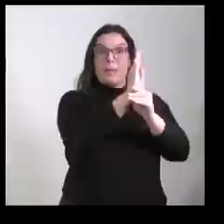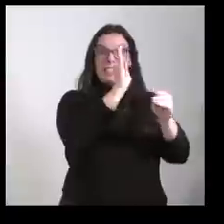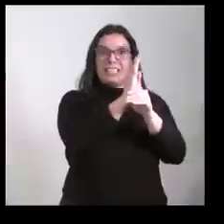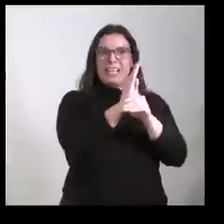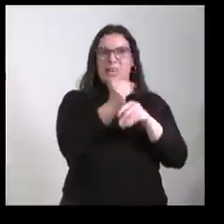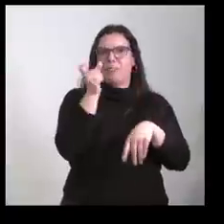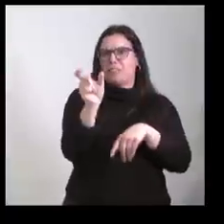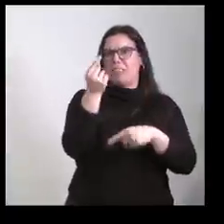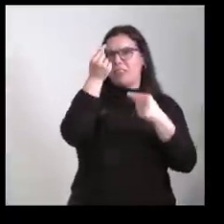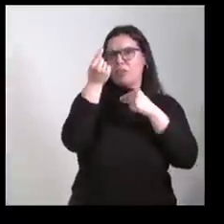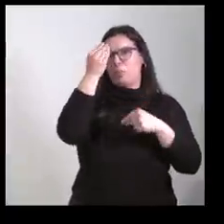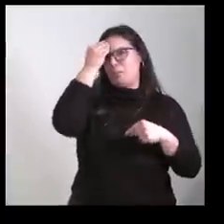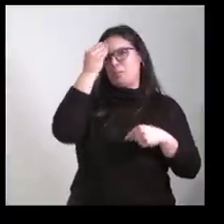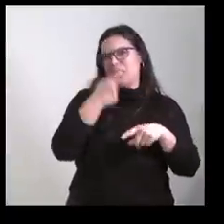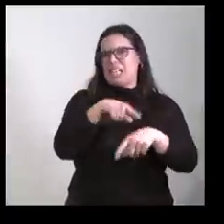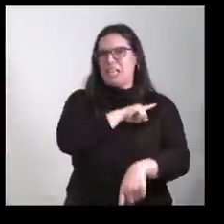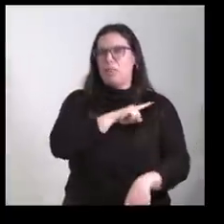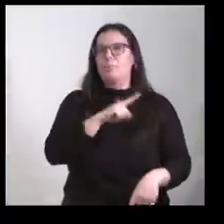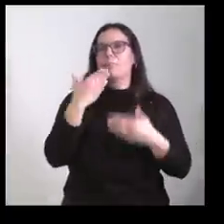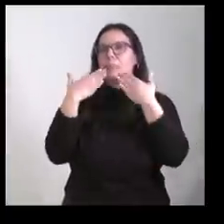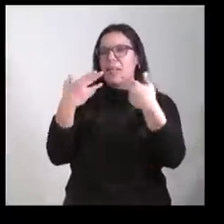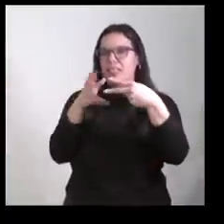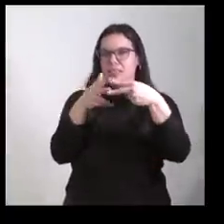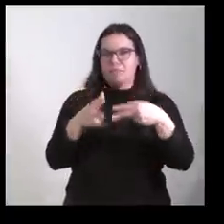esa infraestructura que se ha dado en el estudio gracias